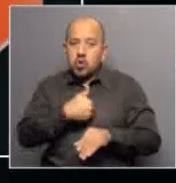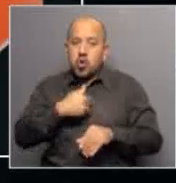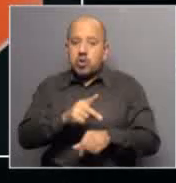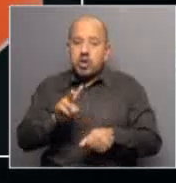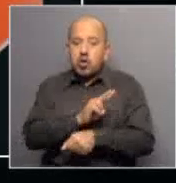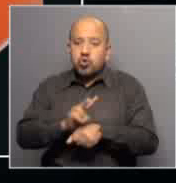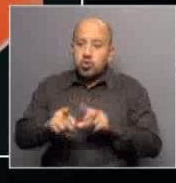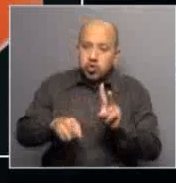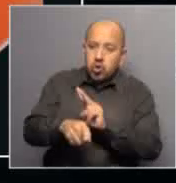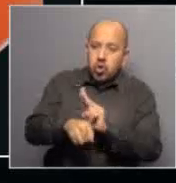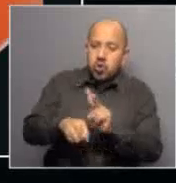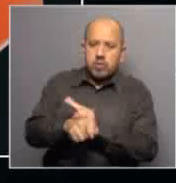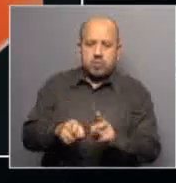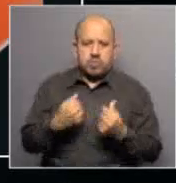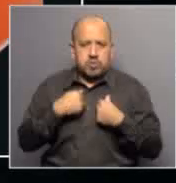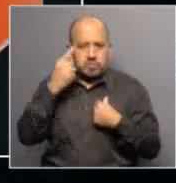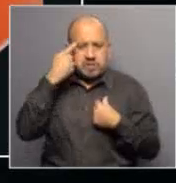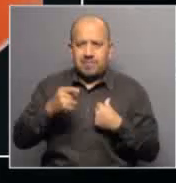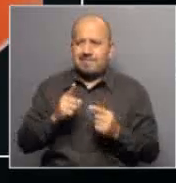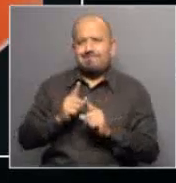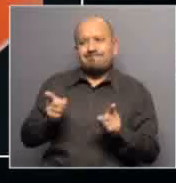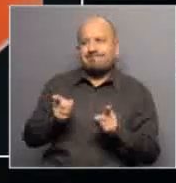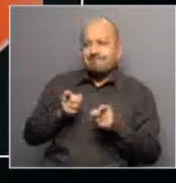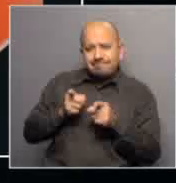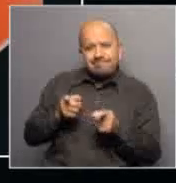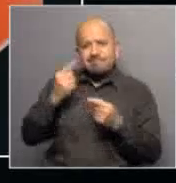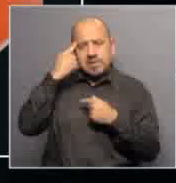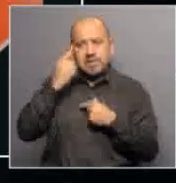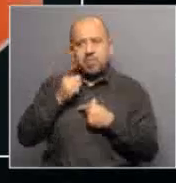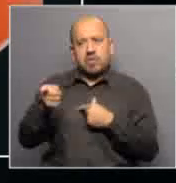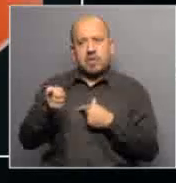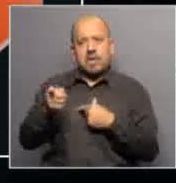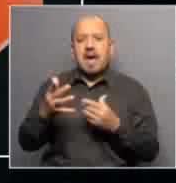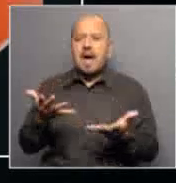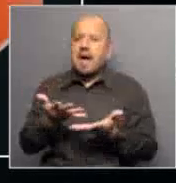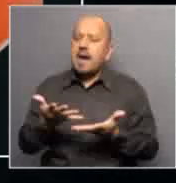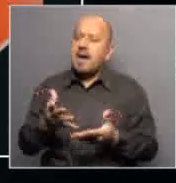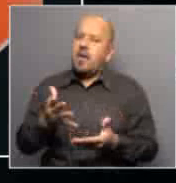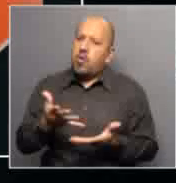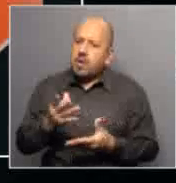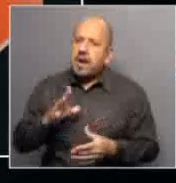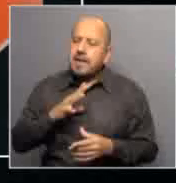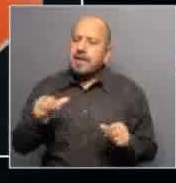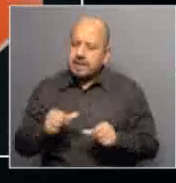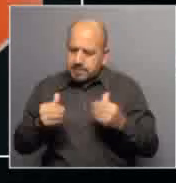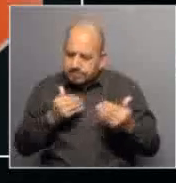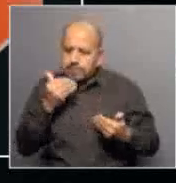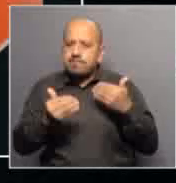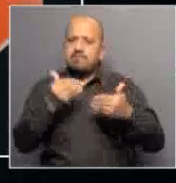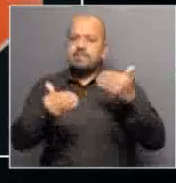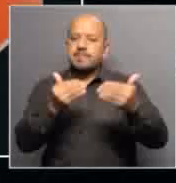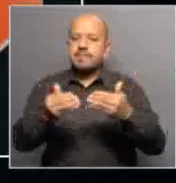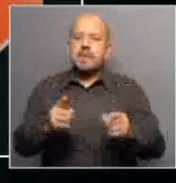los clubes, nos parece que no es acertado. Nos parece que la construcción que hay que hacer es para adelante y no ponernos